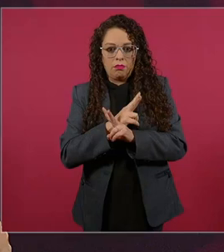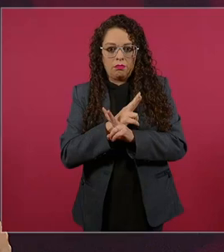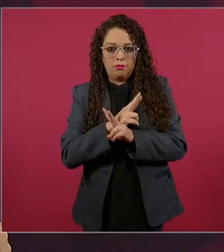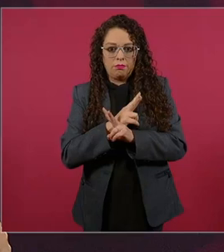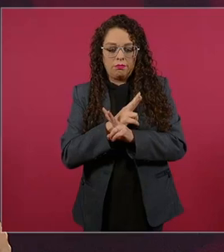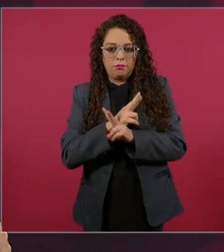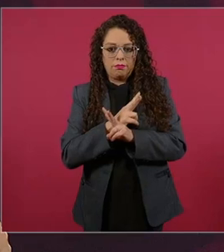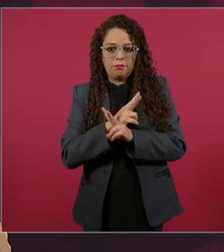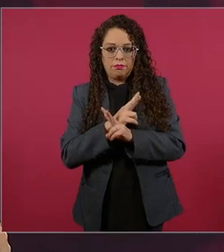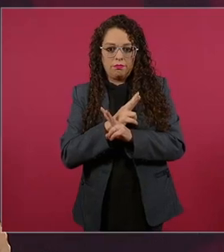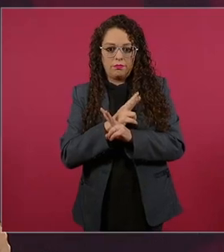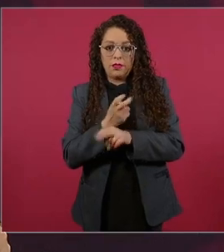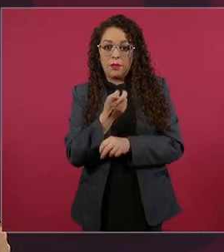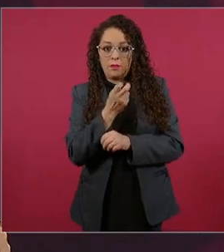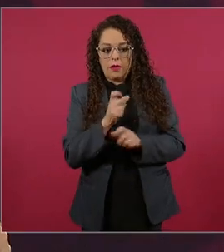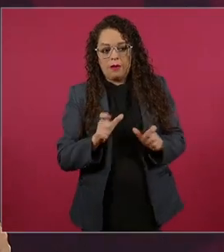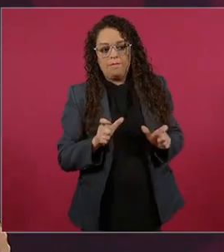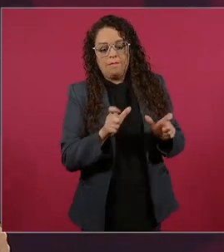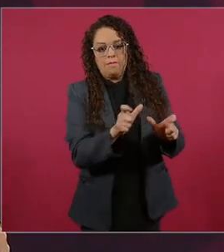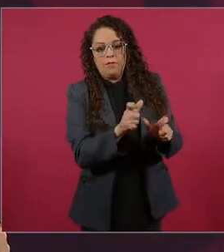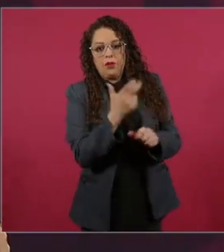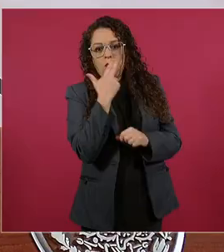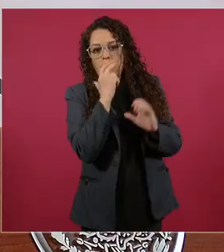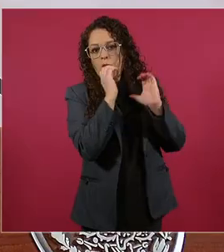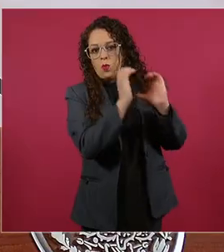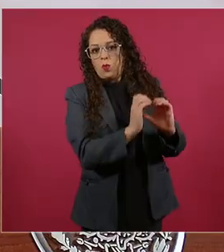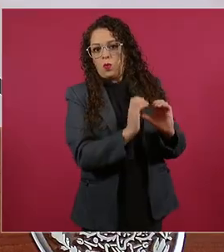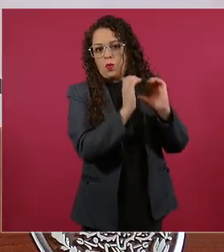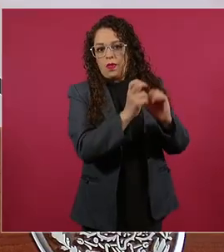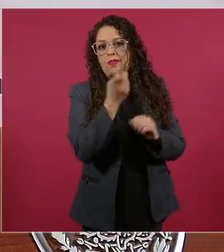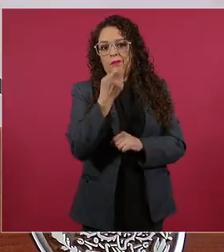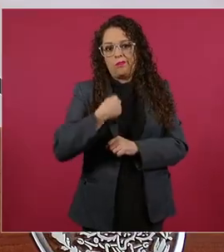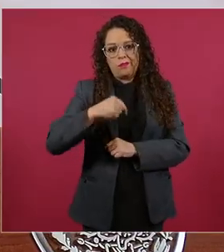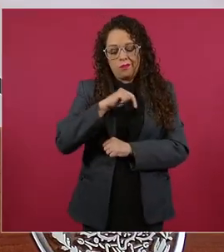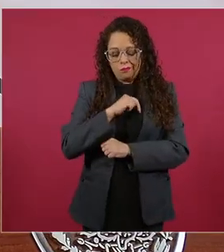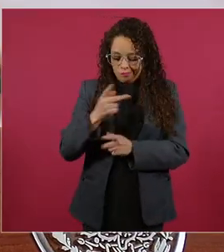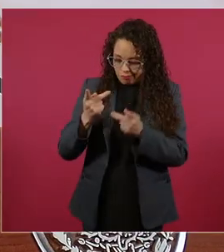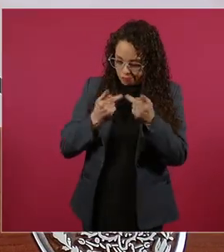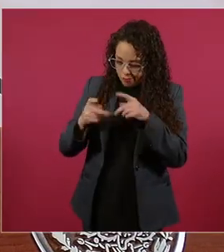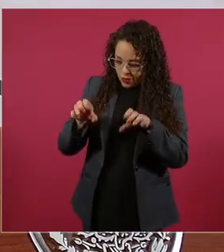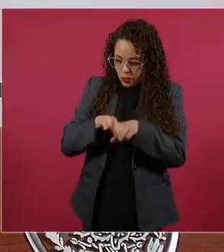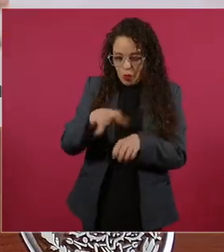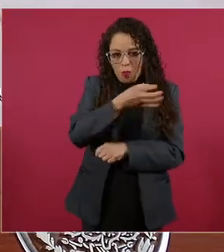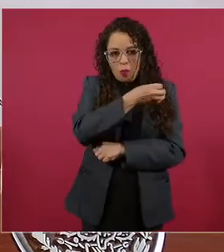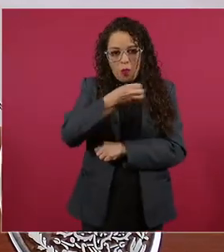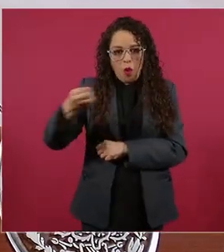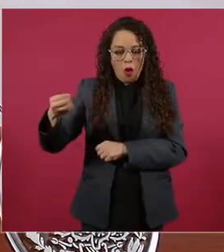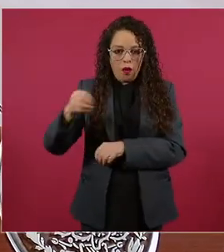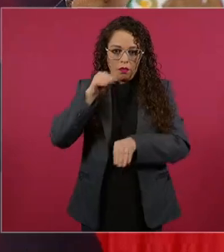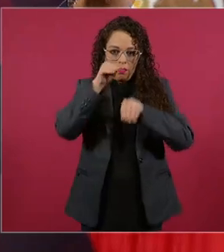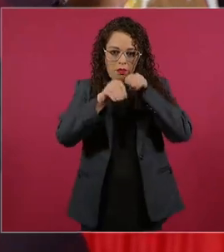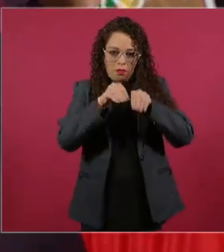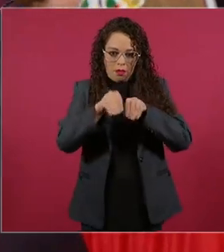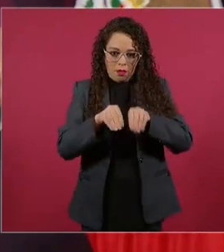Entonces, se puso orden, pero ¿qué hicieron entonces? Pues se fueron los